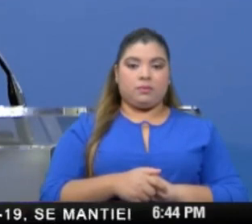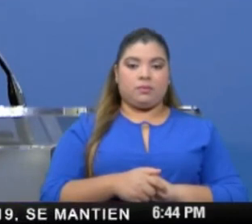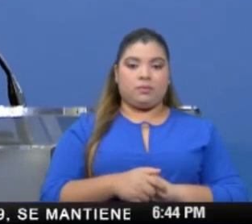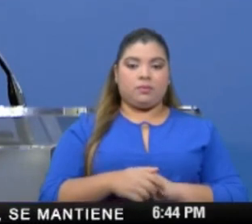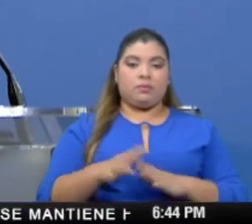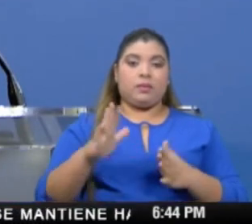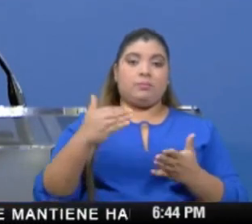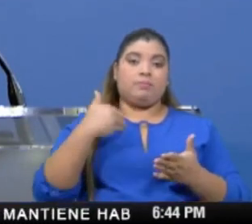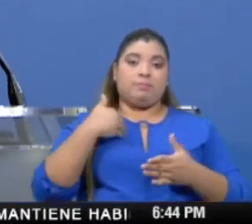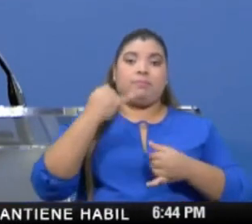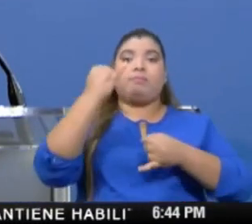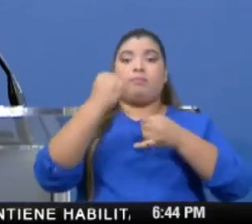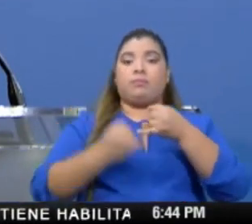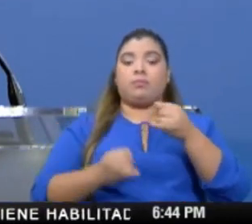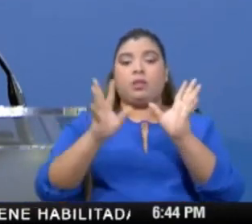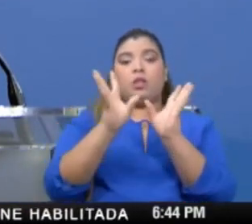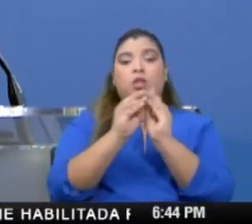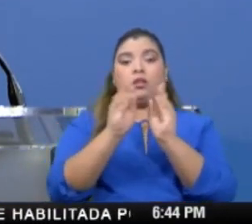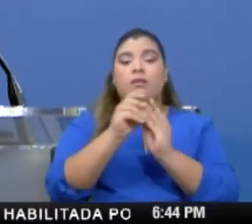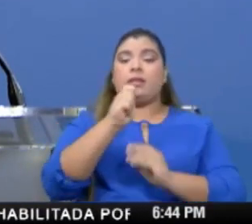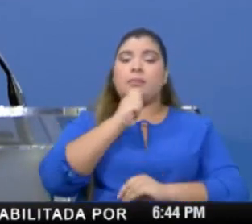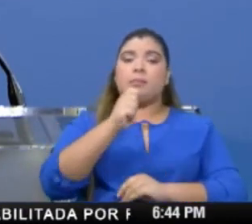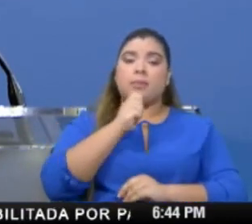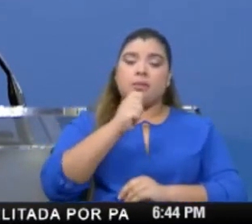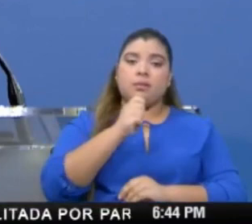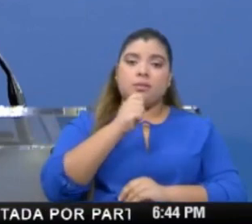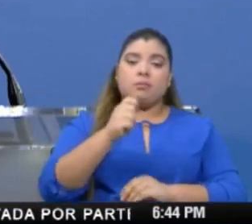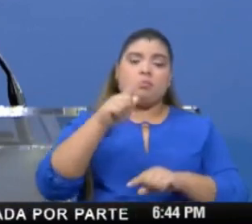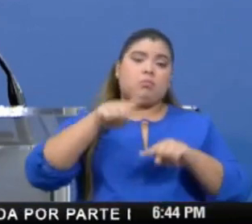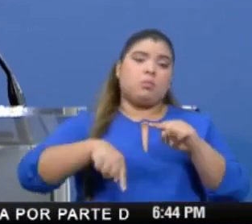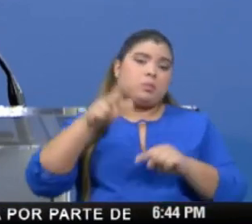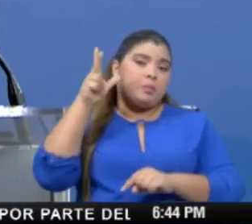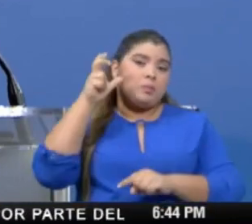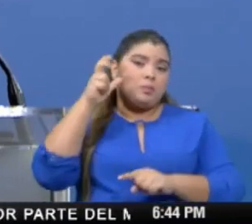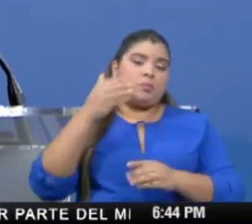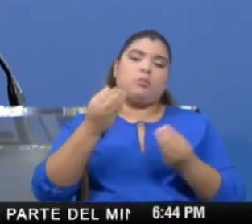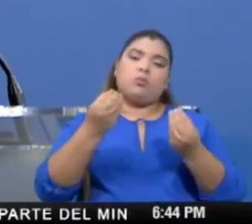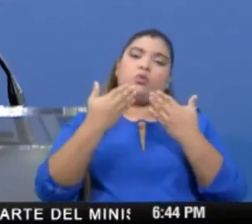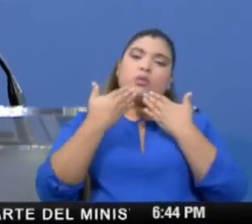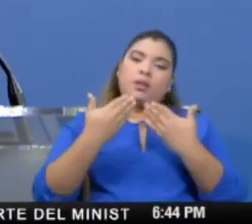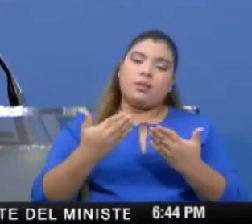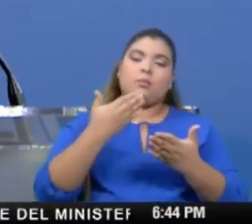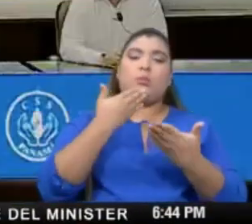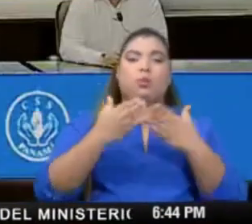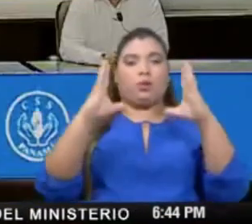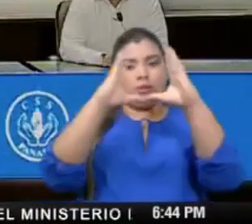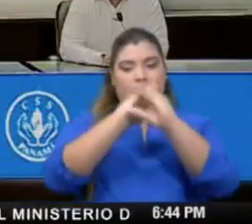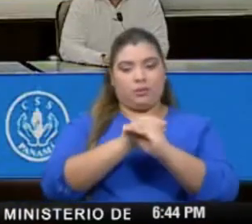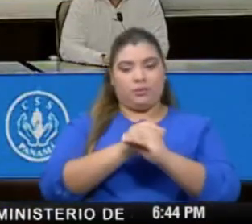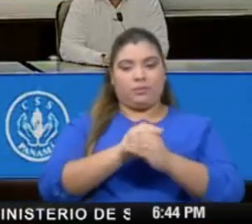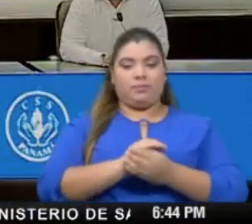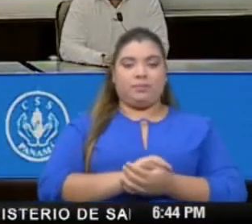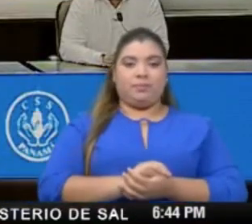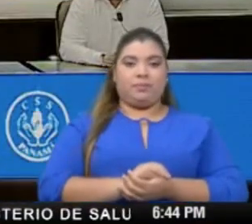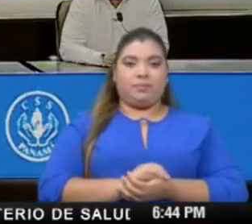Tenemos que dar por concluida entonces esta conferencia de prensa. A todos, muchas gracias. Muy buenas noches.